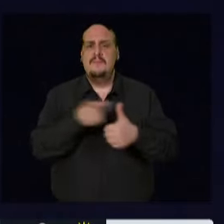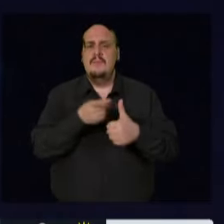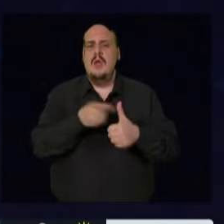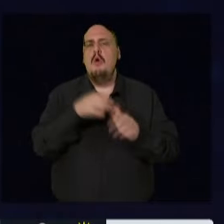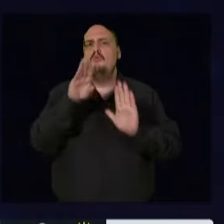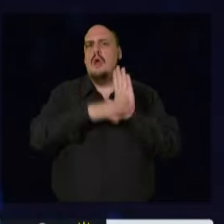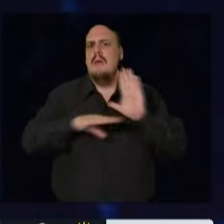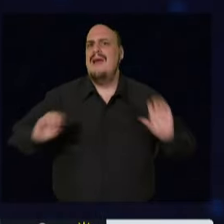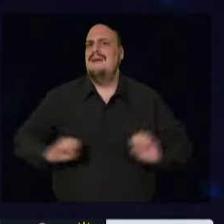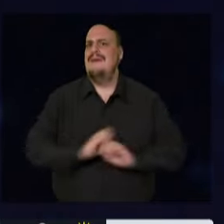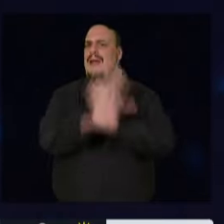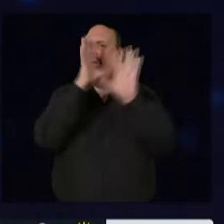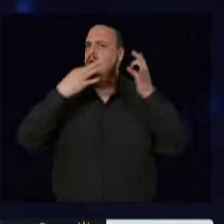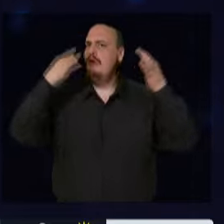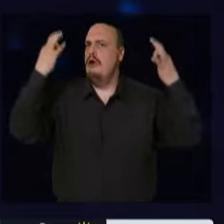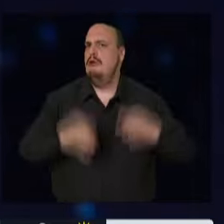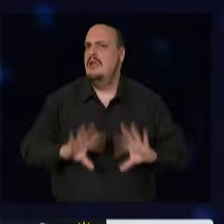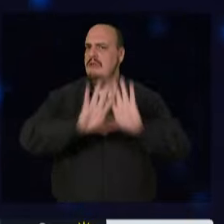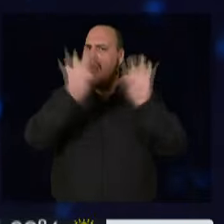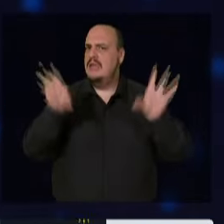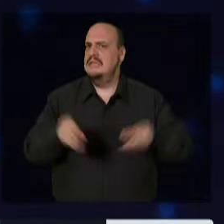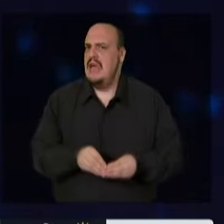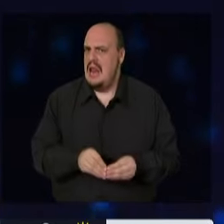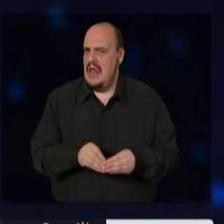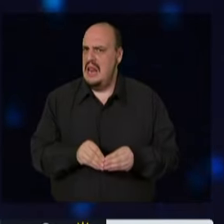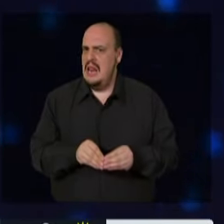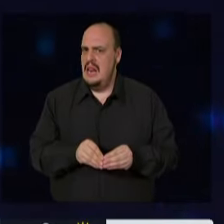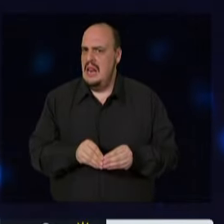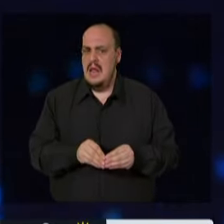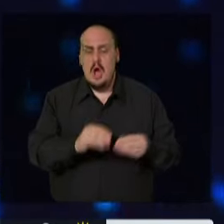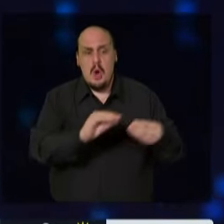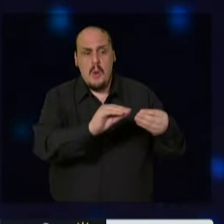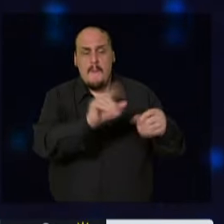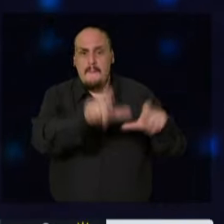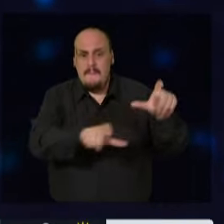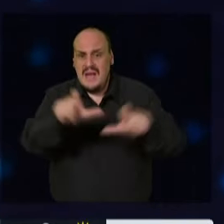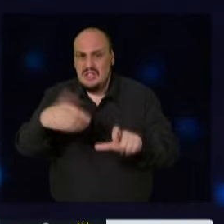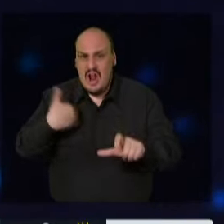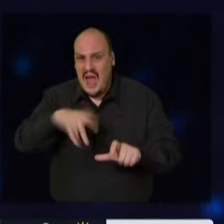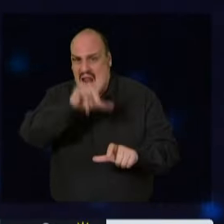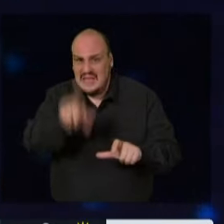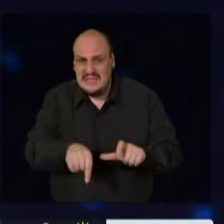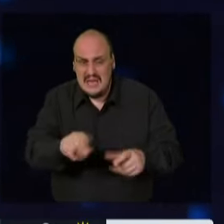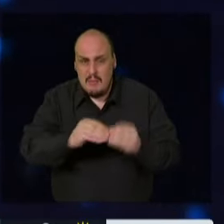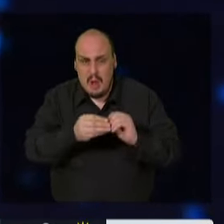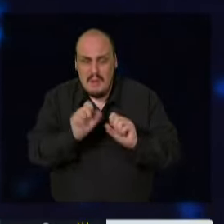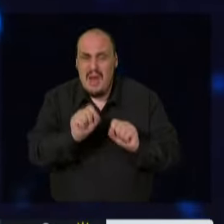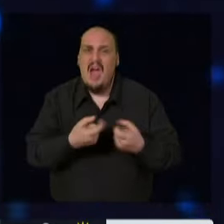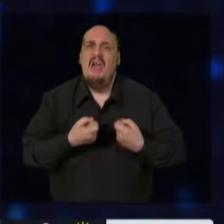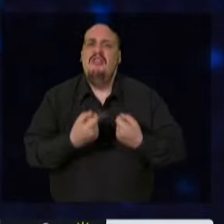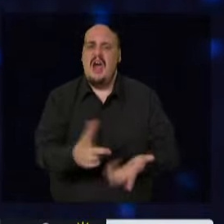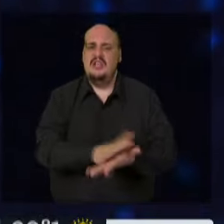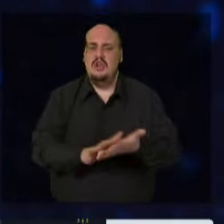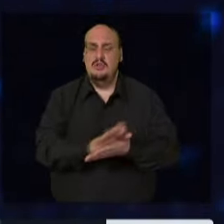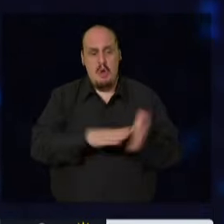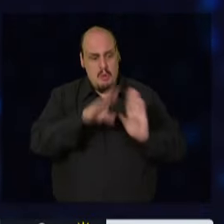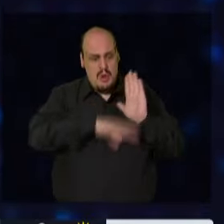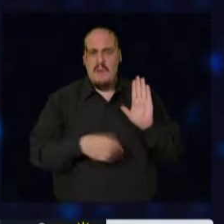claro y concreto, integral, que solucione todos los problemas de fondo de la Argentina. Ese programa lo